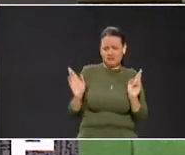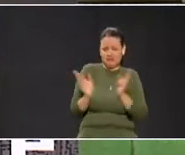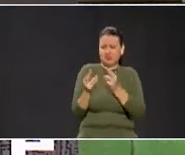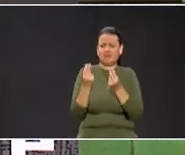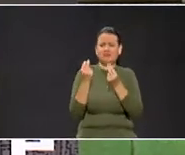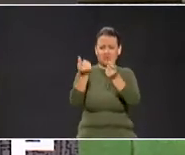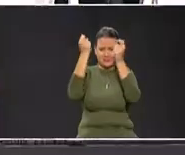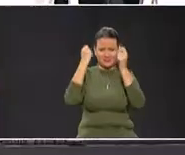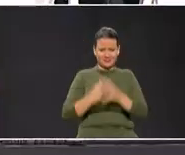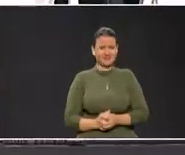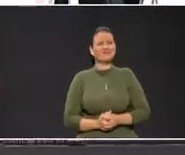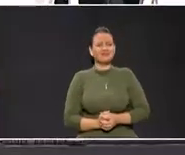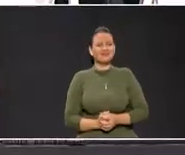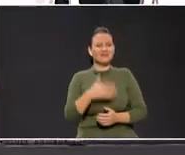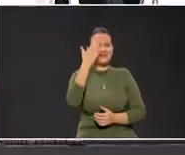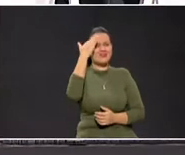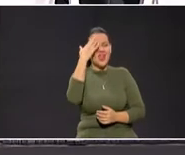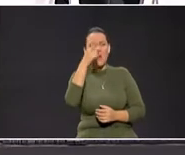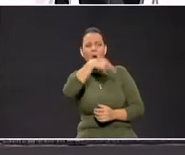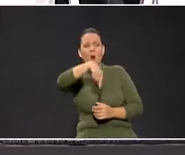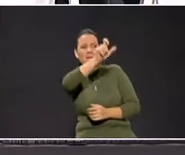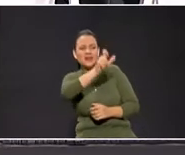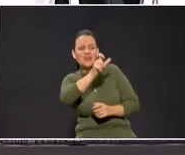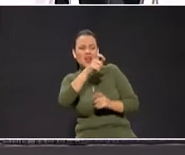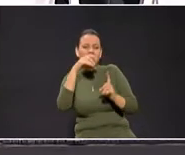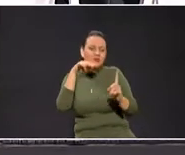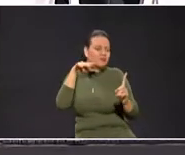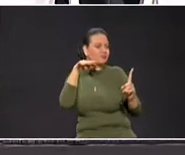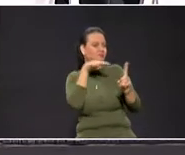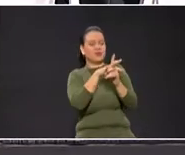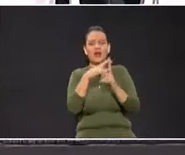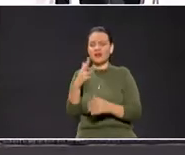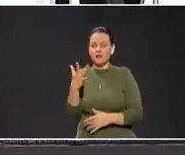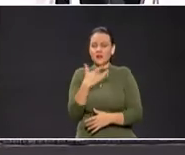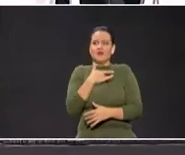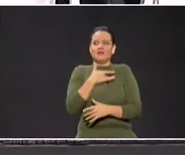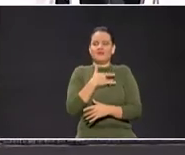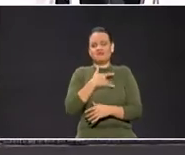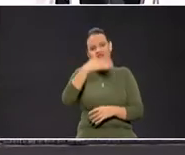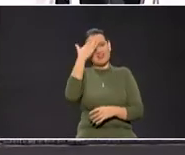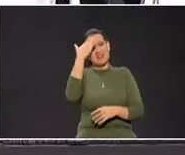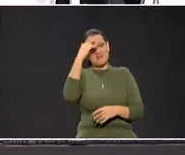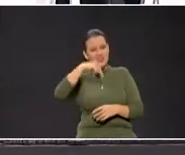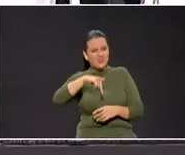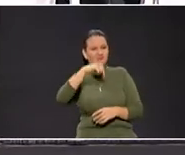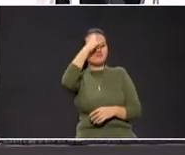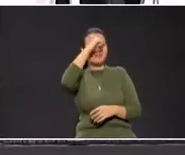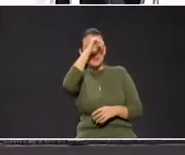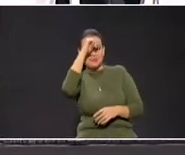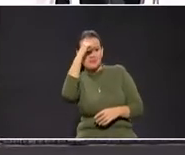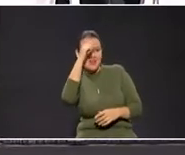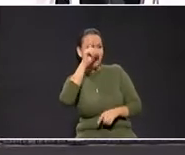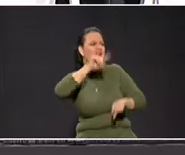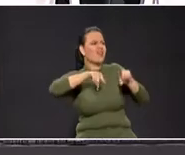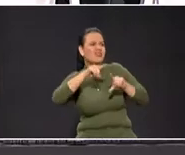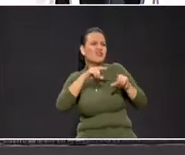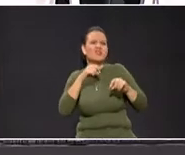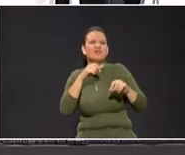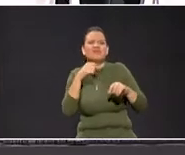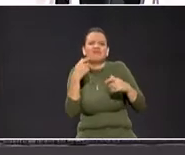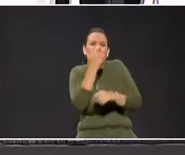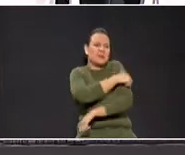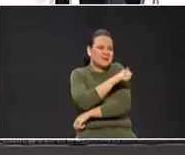y es necesario porque saben cómo llegarle a los ciudadanos y esa es la idea que a esta hora de la noche un domingo quien ya termina actividades de fin de semana en